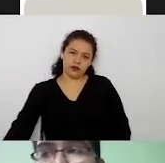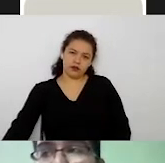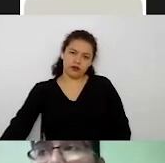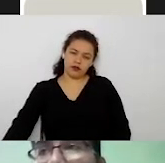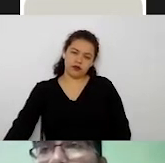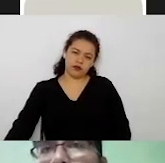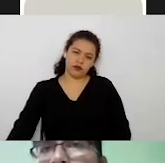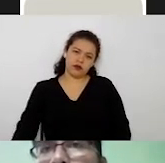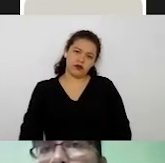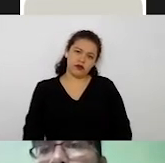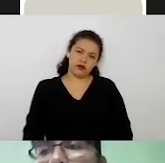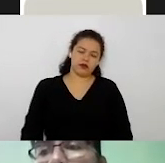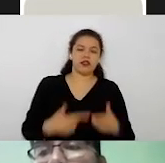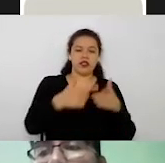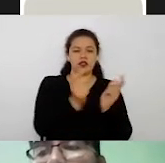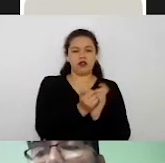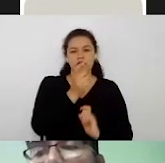En la brigada de